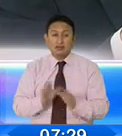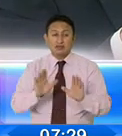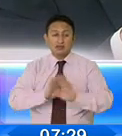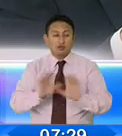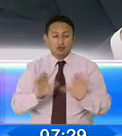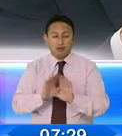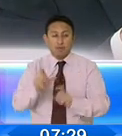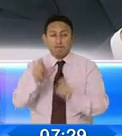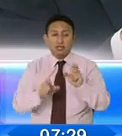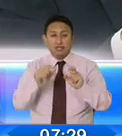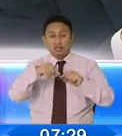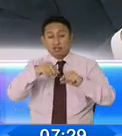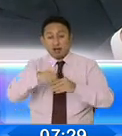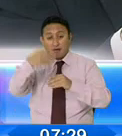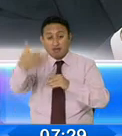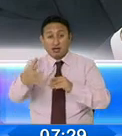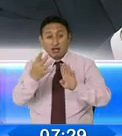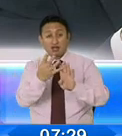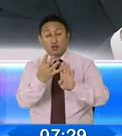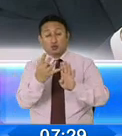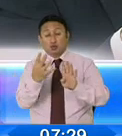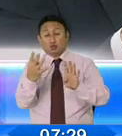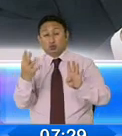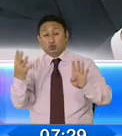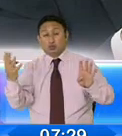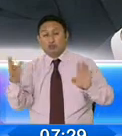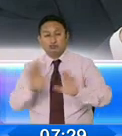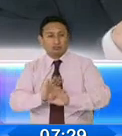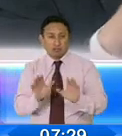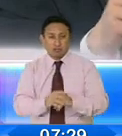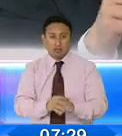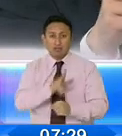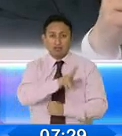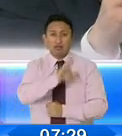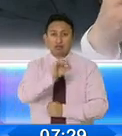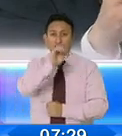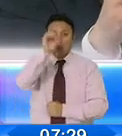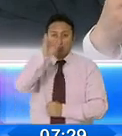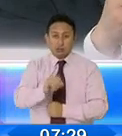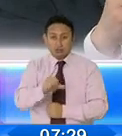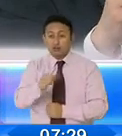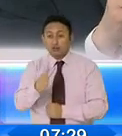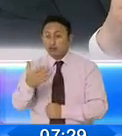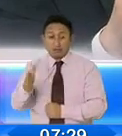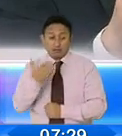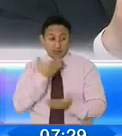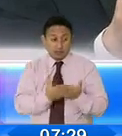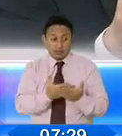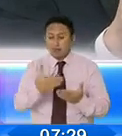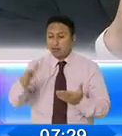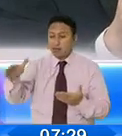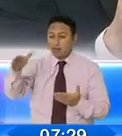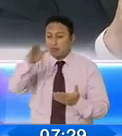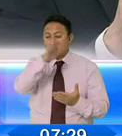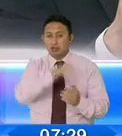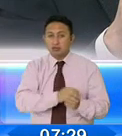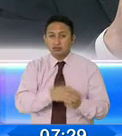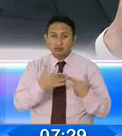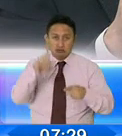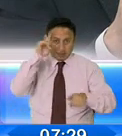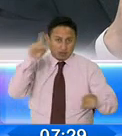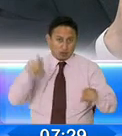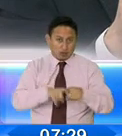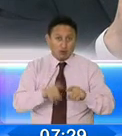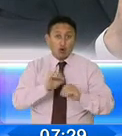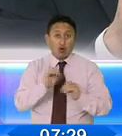permitir que esté público. El 30% y el resto será desalojado. Ese es el acuerdo que llegamos, o entraremos a